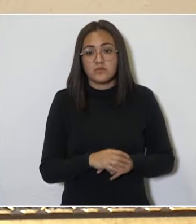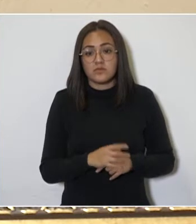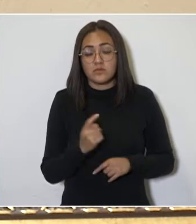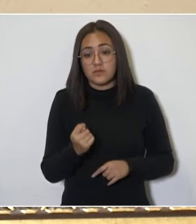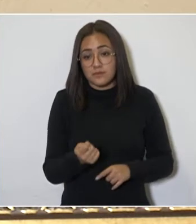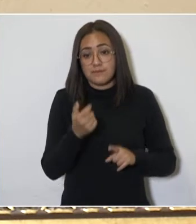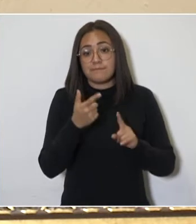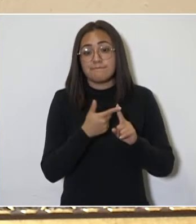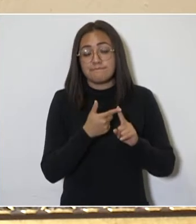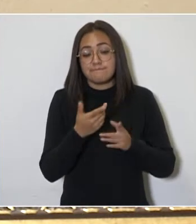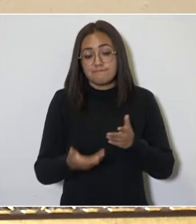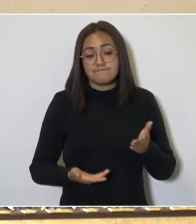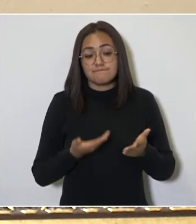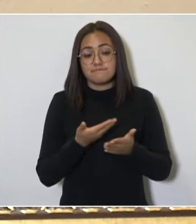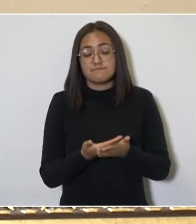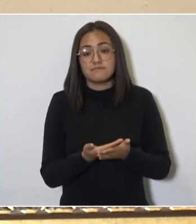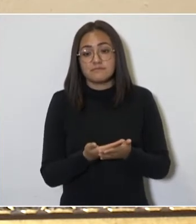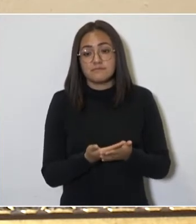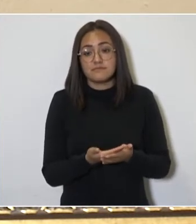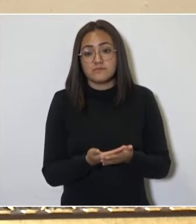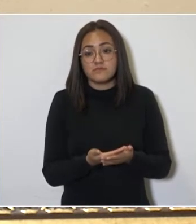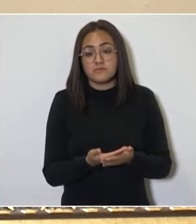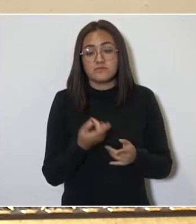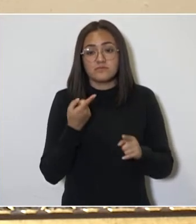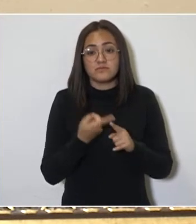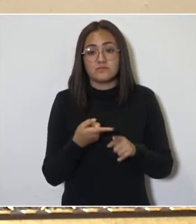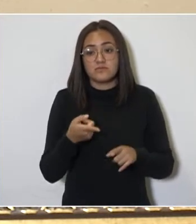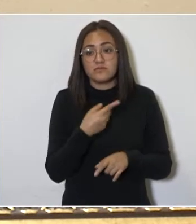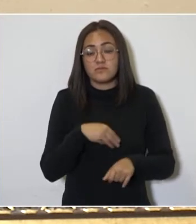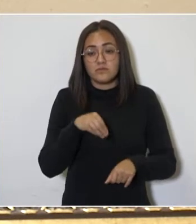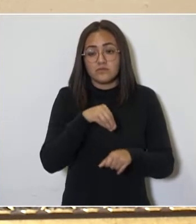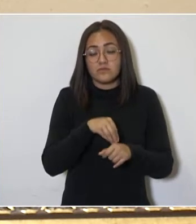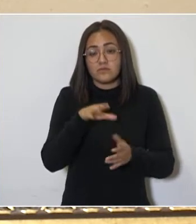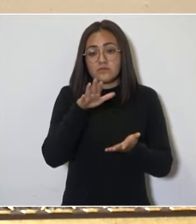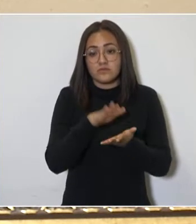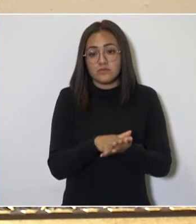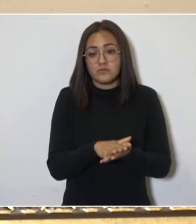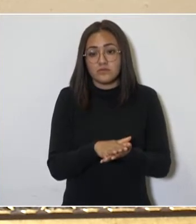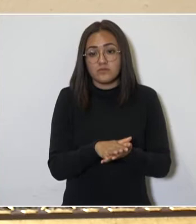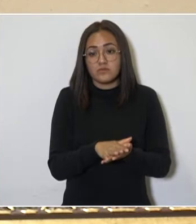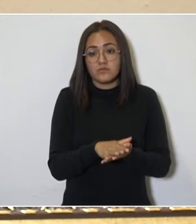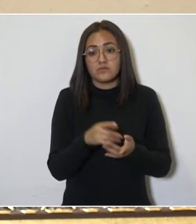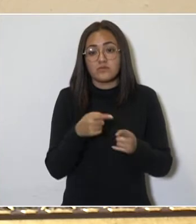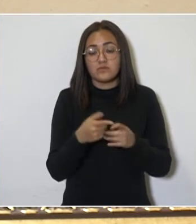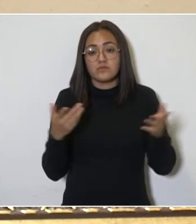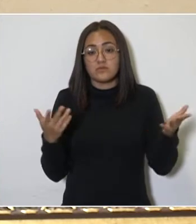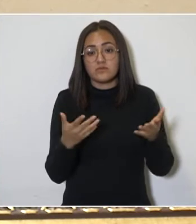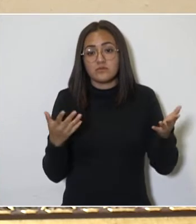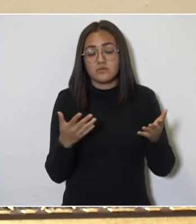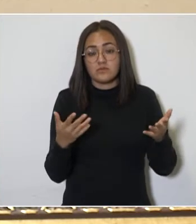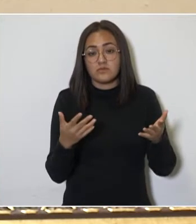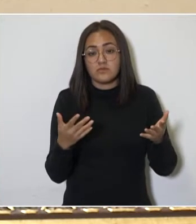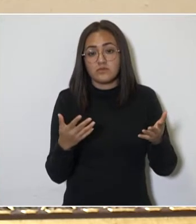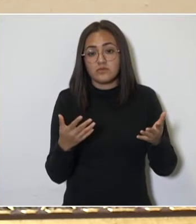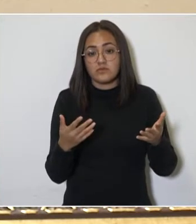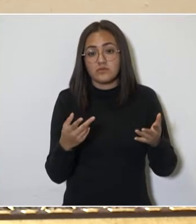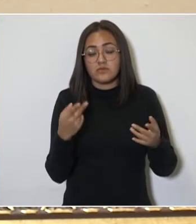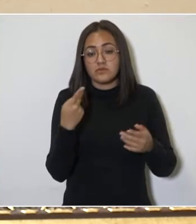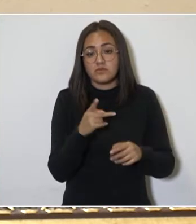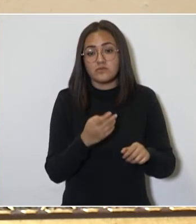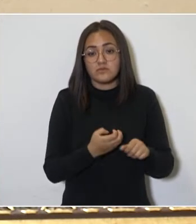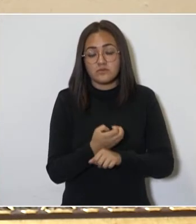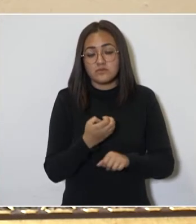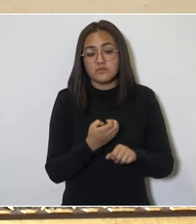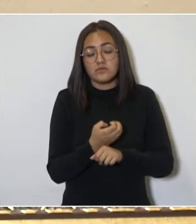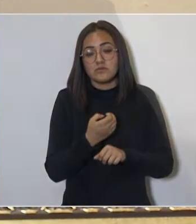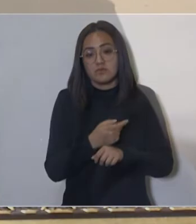primera presentación de las asignaciones que se hacen a los estados a las